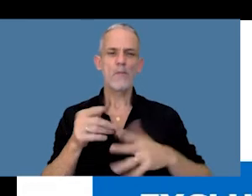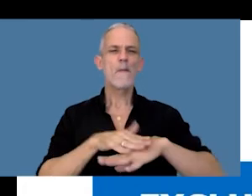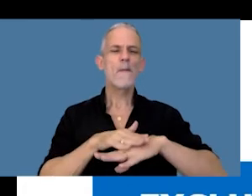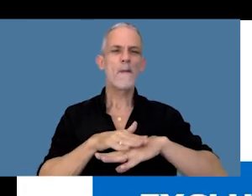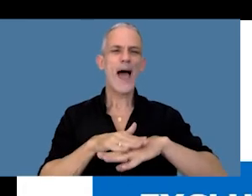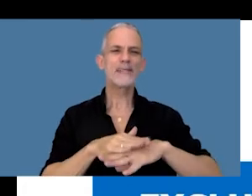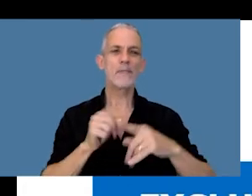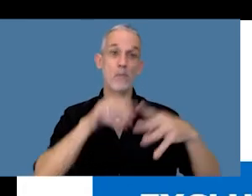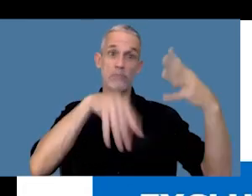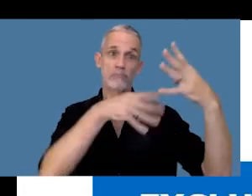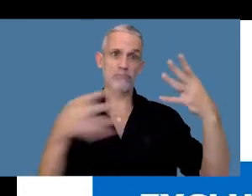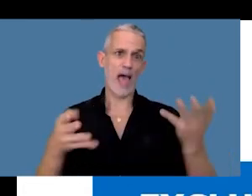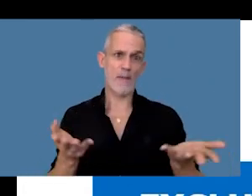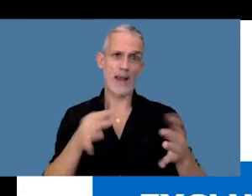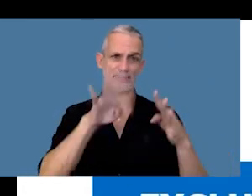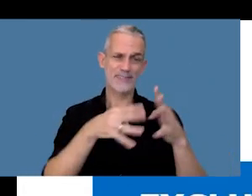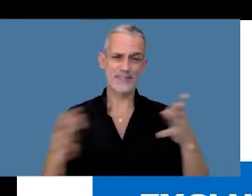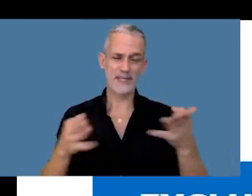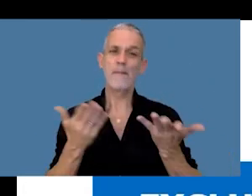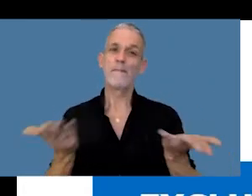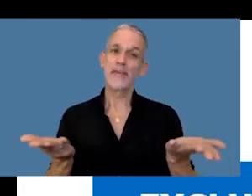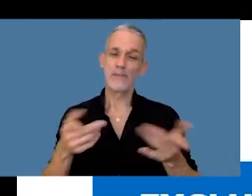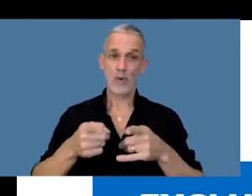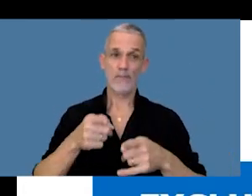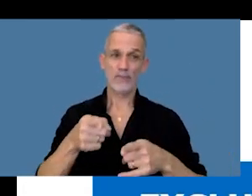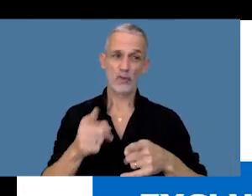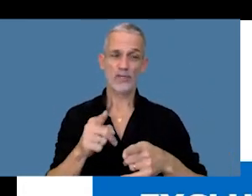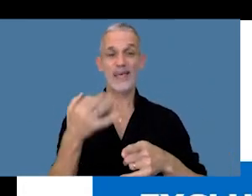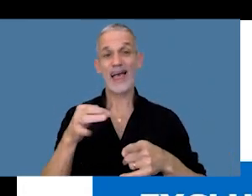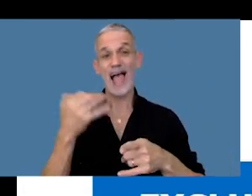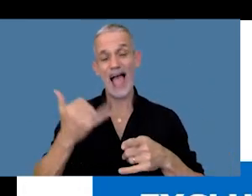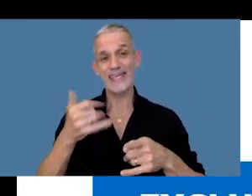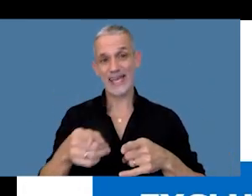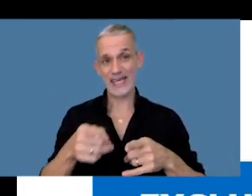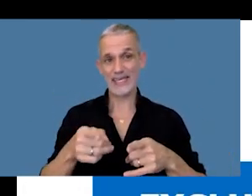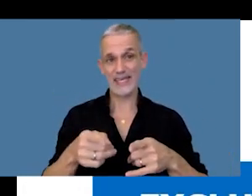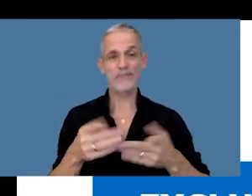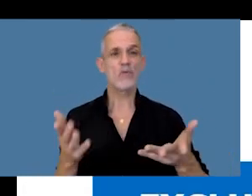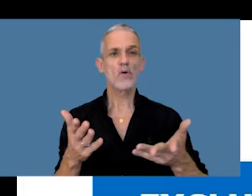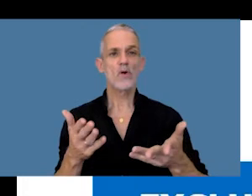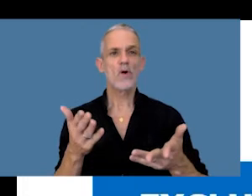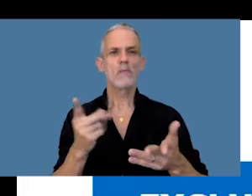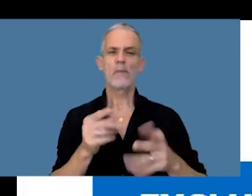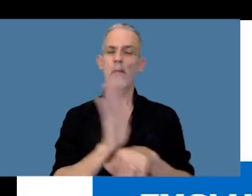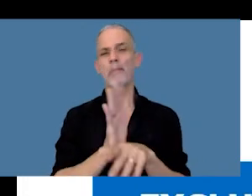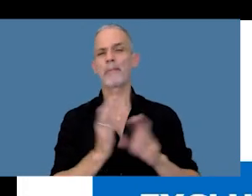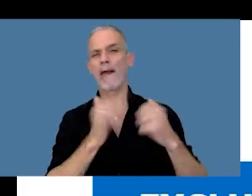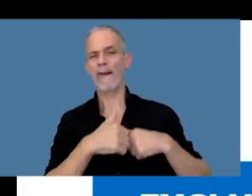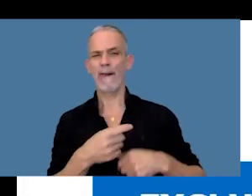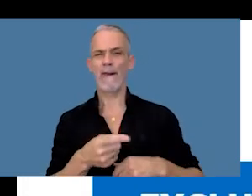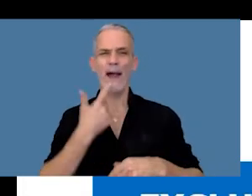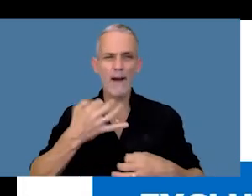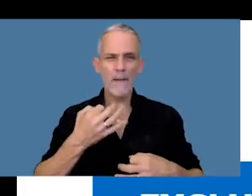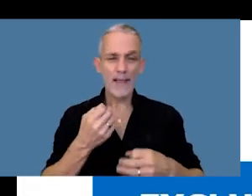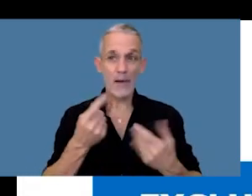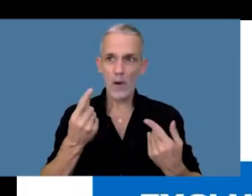las tablas de parámetros final y fatalmente. Y en este caso se estaría produciendo un ocultamiento, ¿no?, de la verdadera